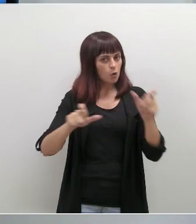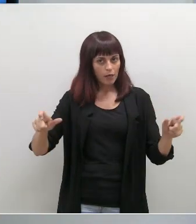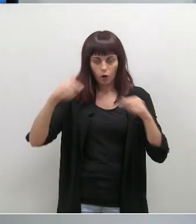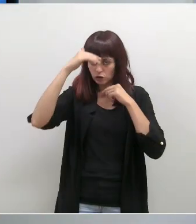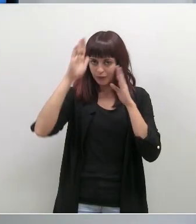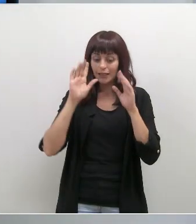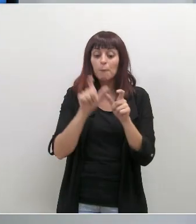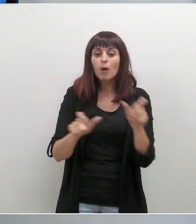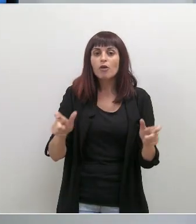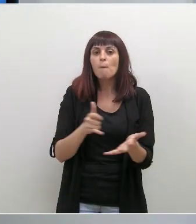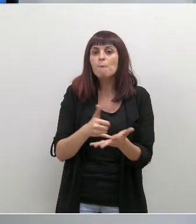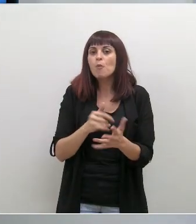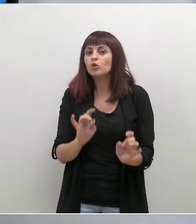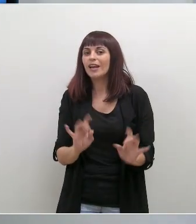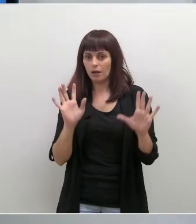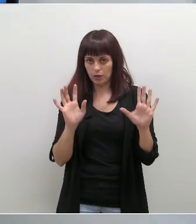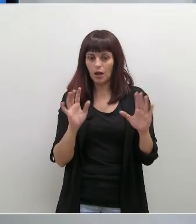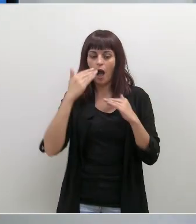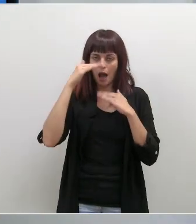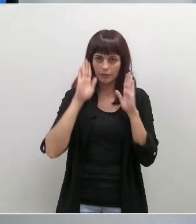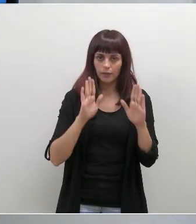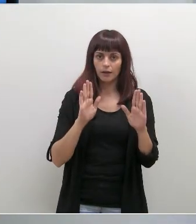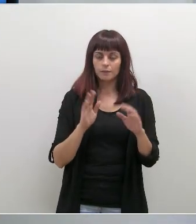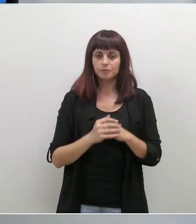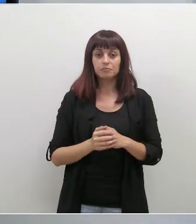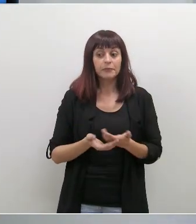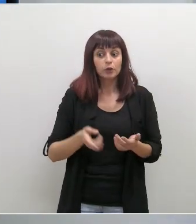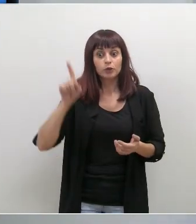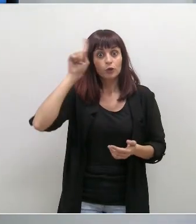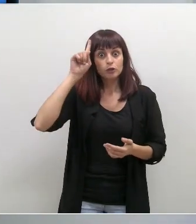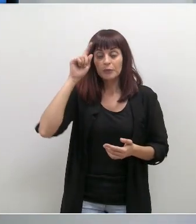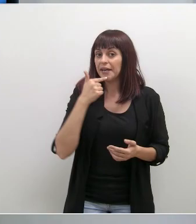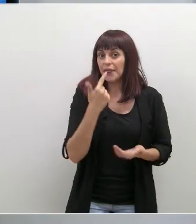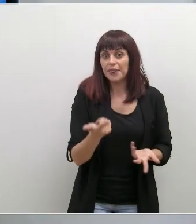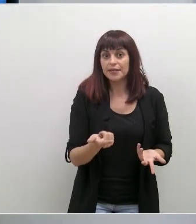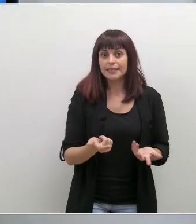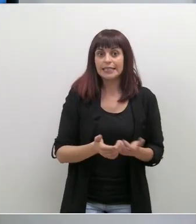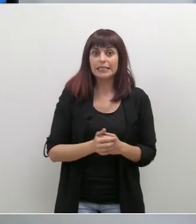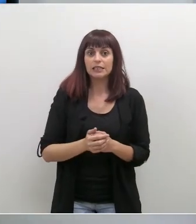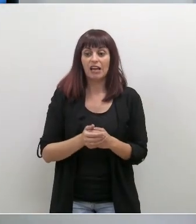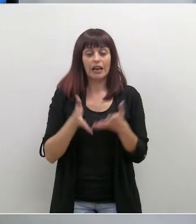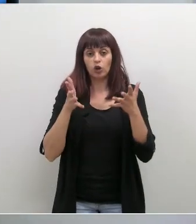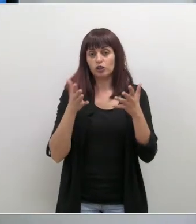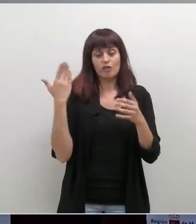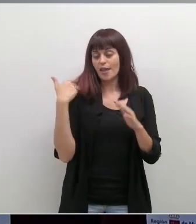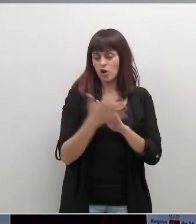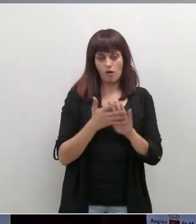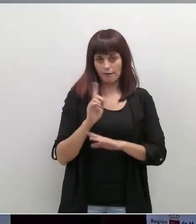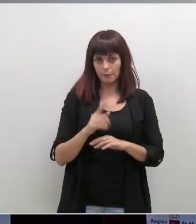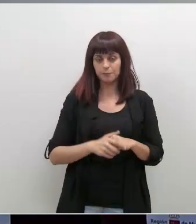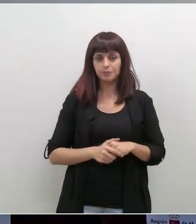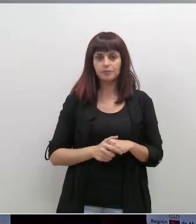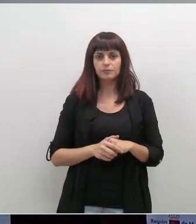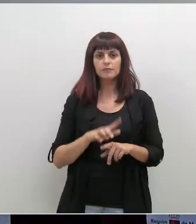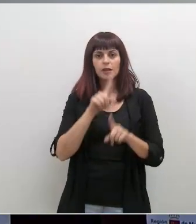más vulnerable, pero se está trabajando en la línea de ponencia de vacunas y no se habló expresamente de ello en el Consejo Interterritorial de ayer. Pregunta también para el